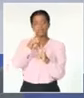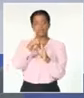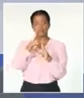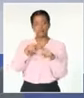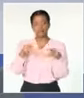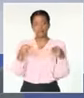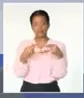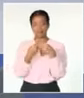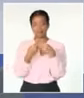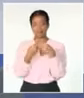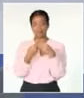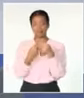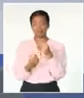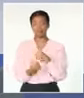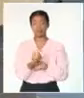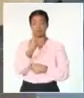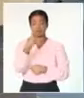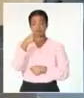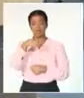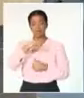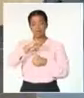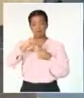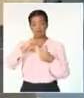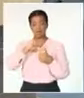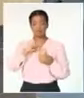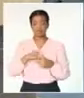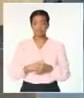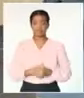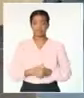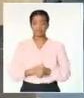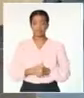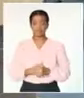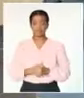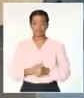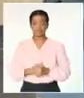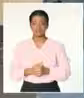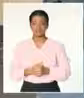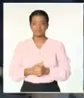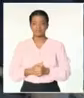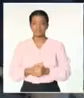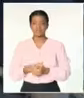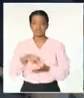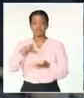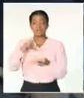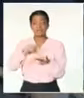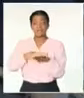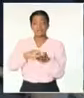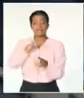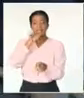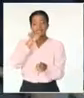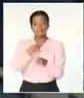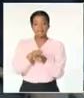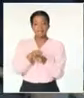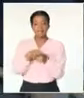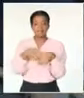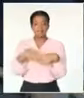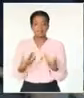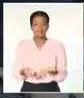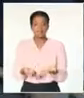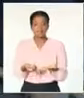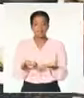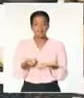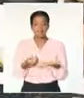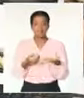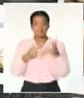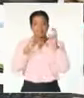se realiza por primera vez en el Caribe. Así inició este martes la macrorrueda de negocios multisectorial de Expo Aladi.